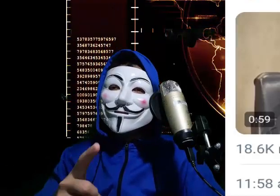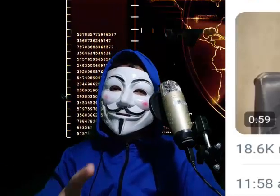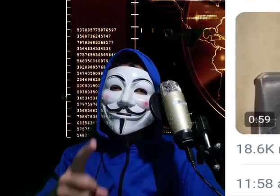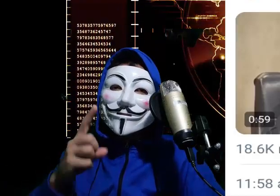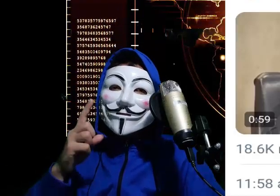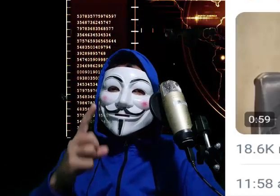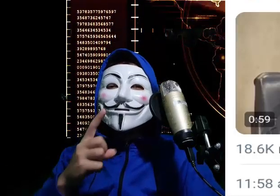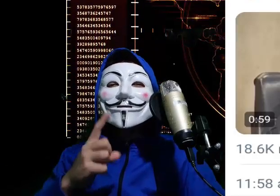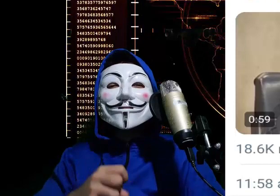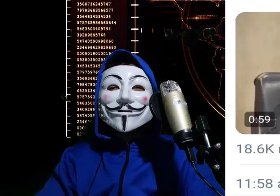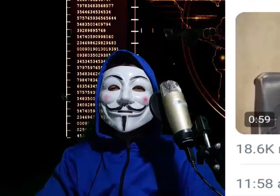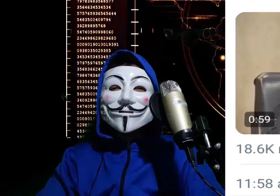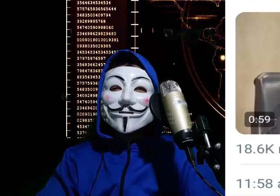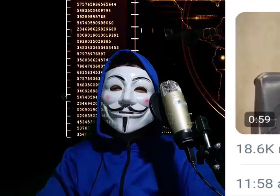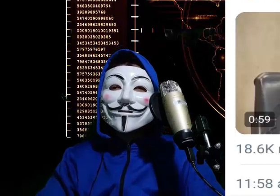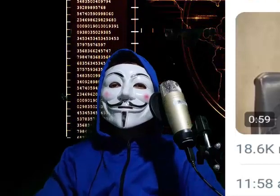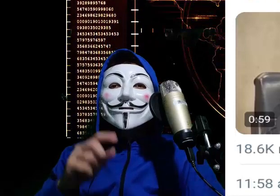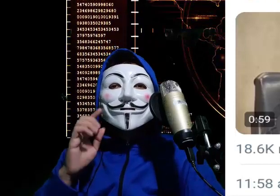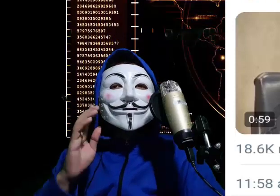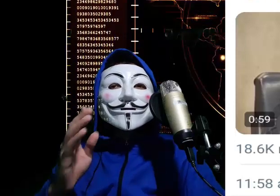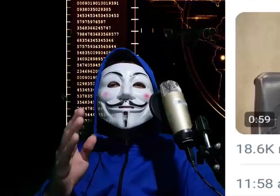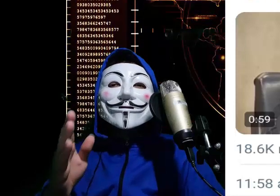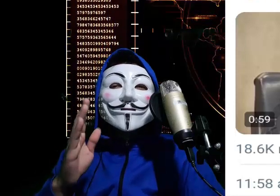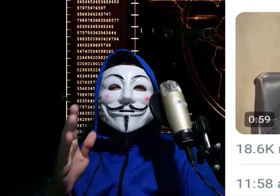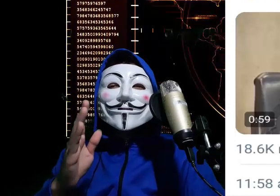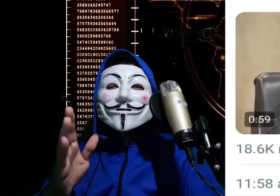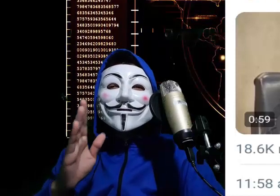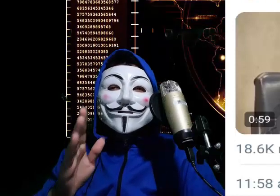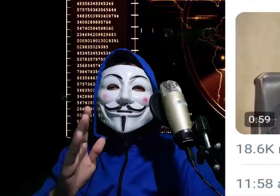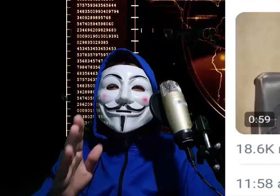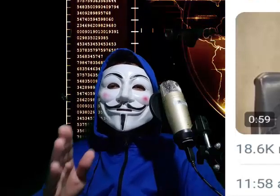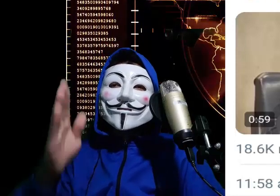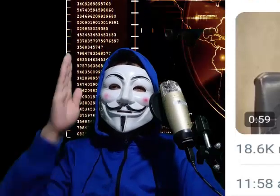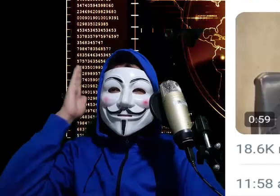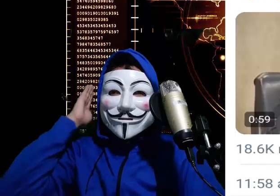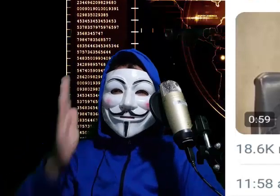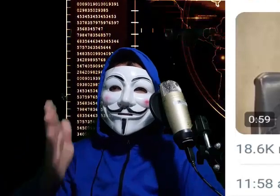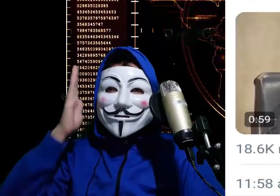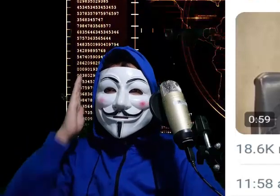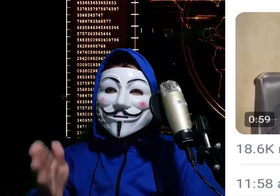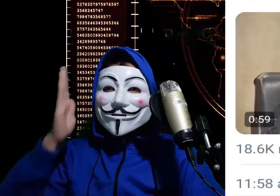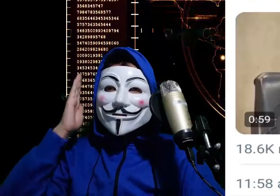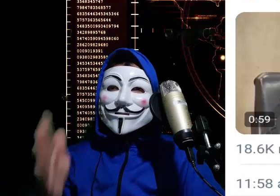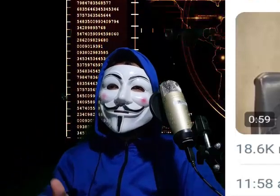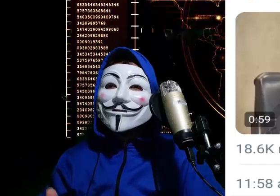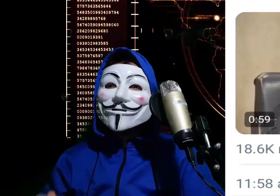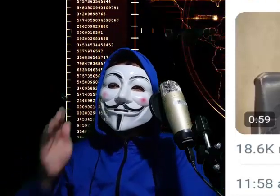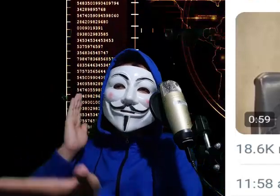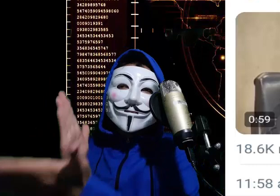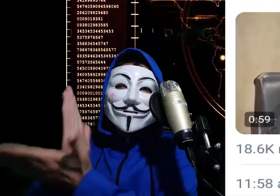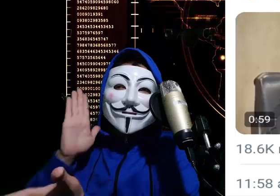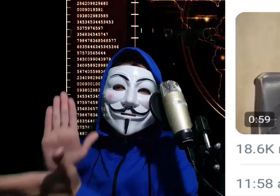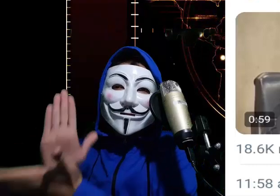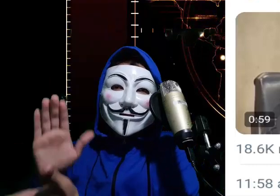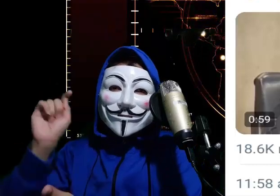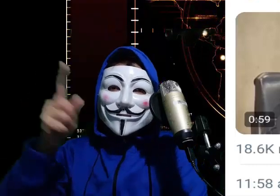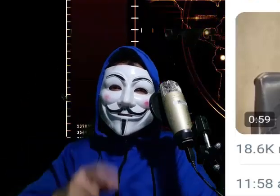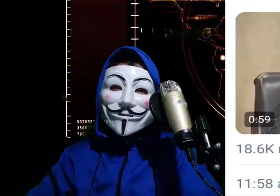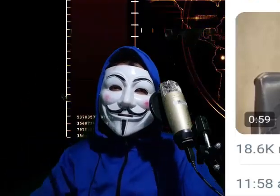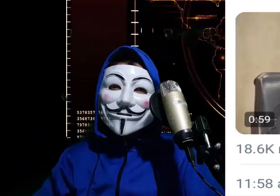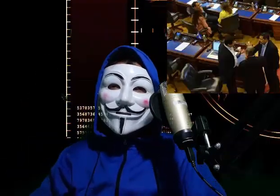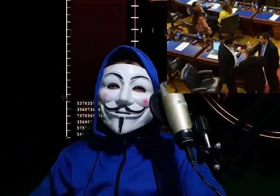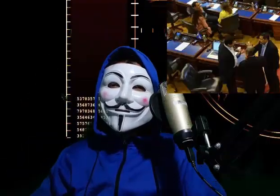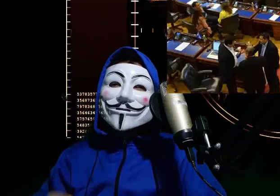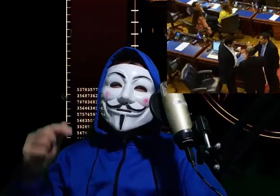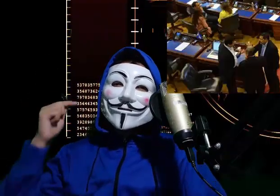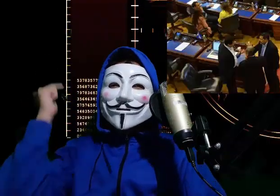a defender a Norman Quijano y cómo le falta el respeto a su propio presidente, que según la